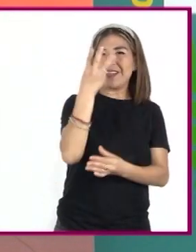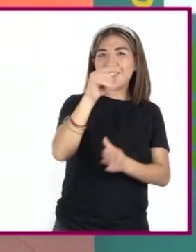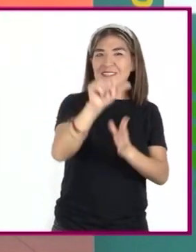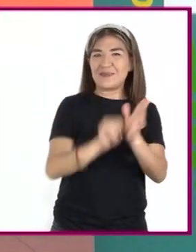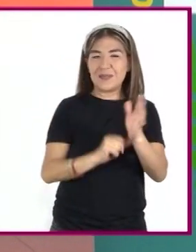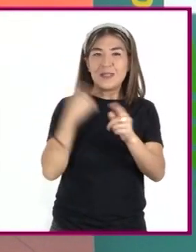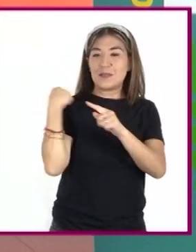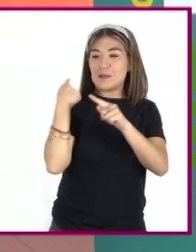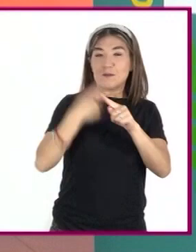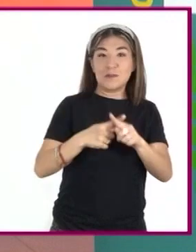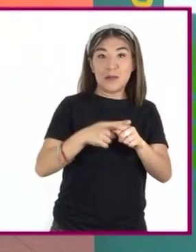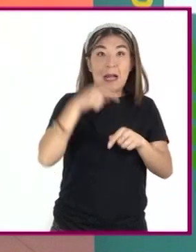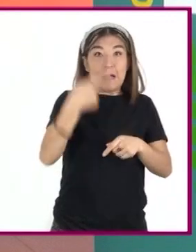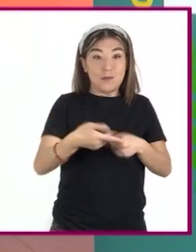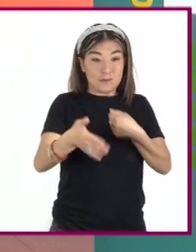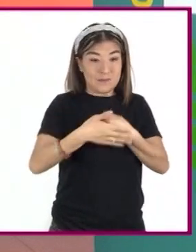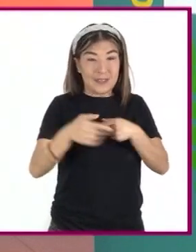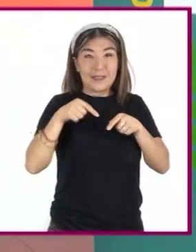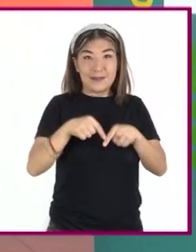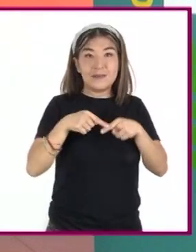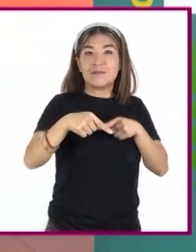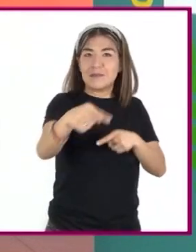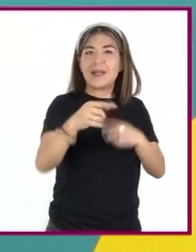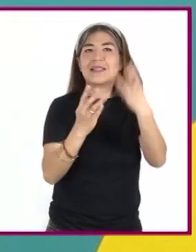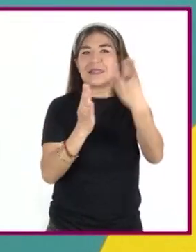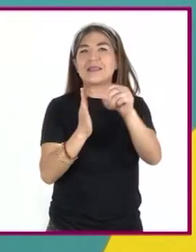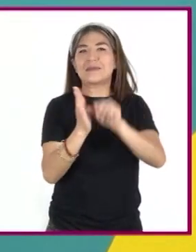lo que aprenderán en este segundo trimestre.